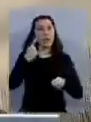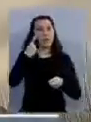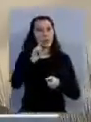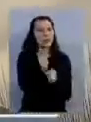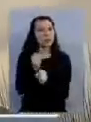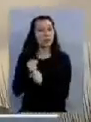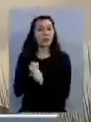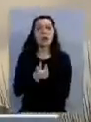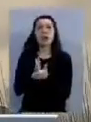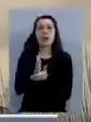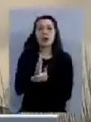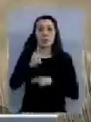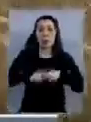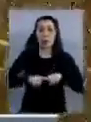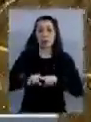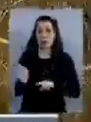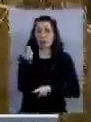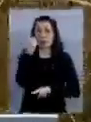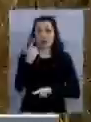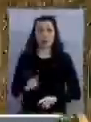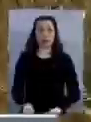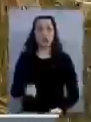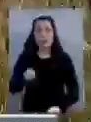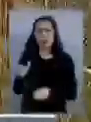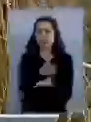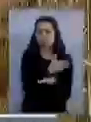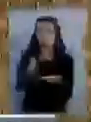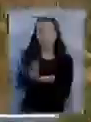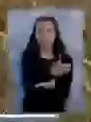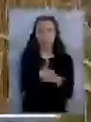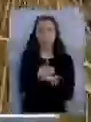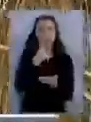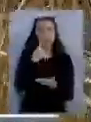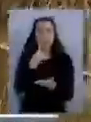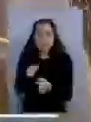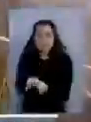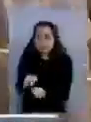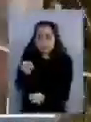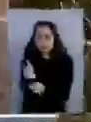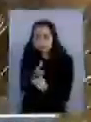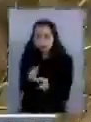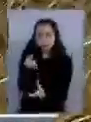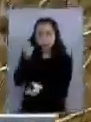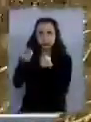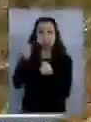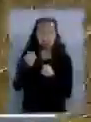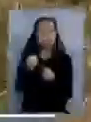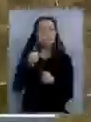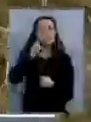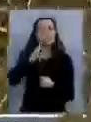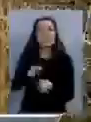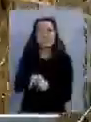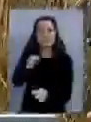actividad comienza en la tierra. Aquí hay que despejar un poco para que se vea la mata y tratar de dejarle sin